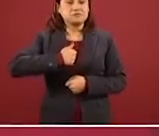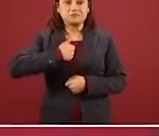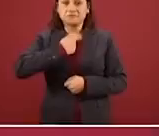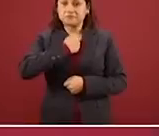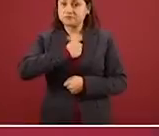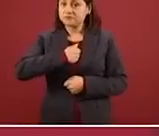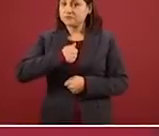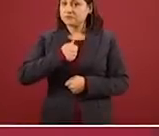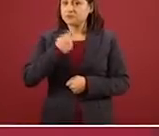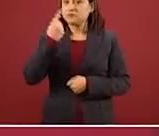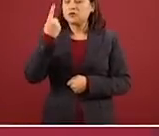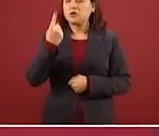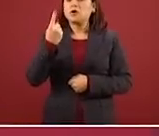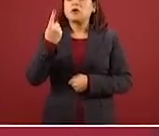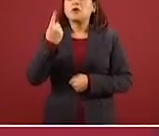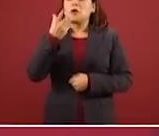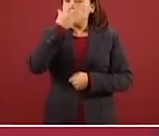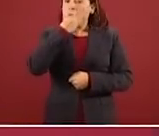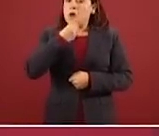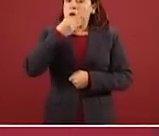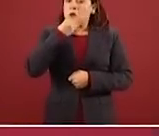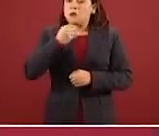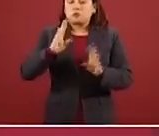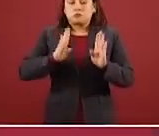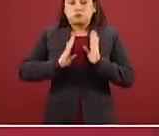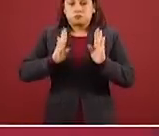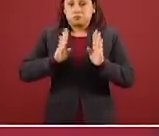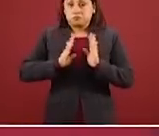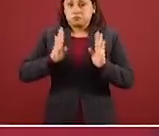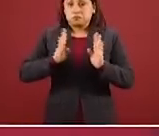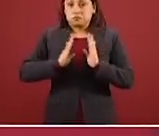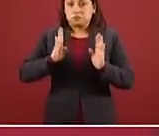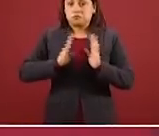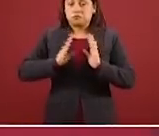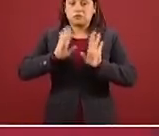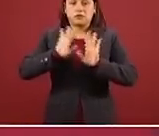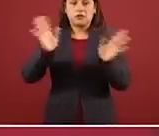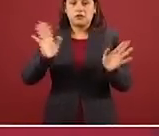coronel del ejército, médico, retirado,